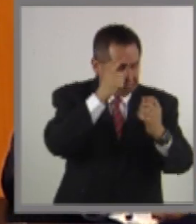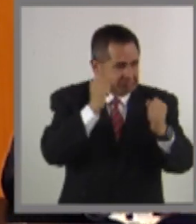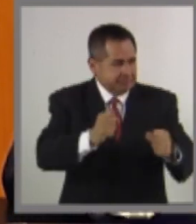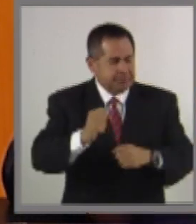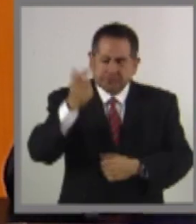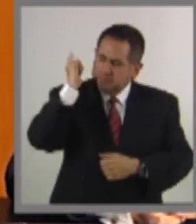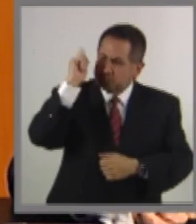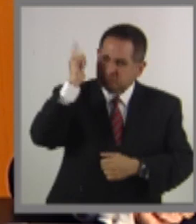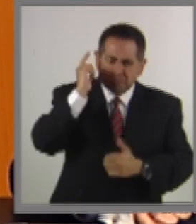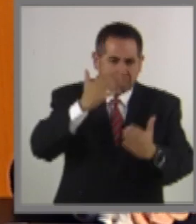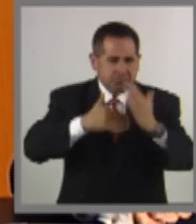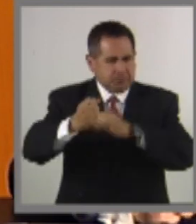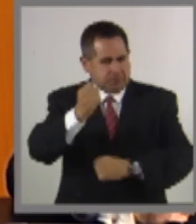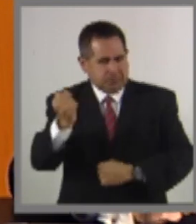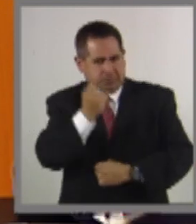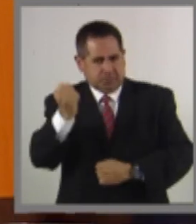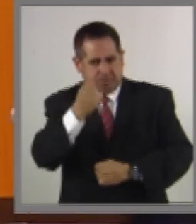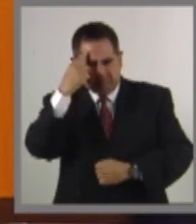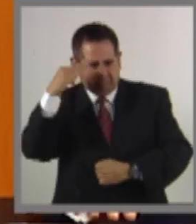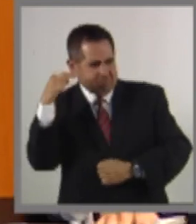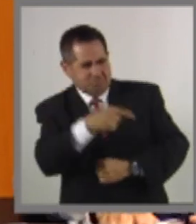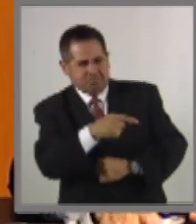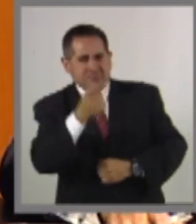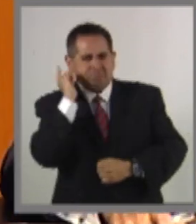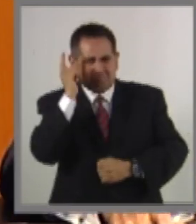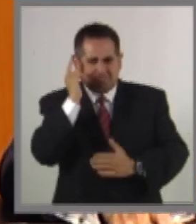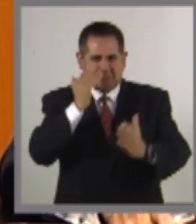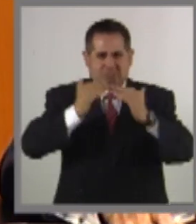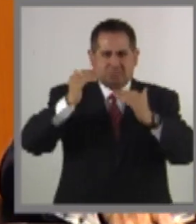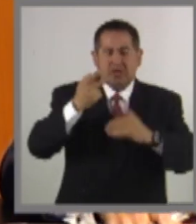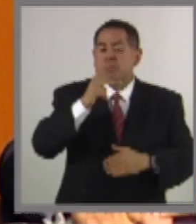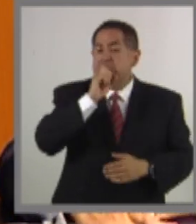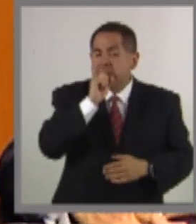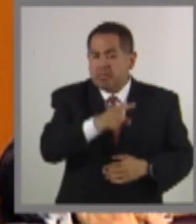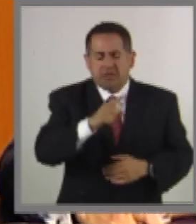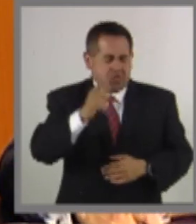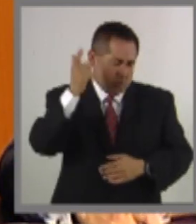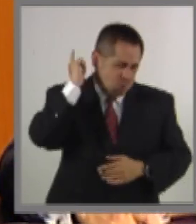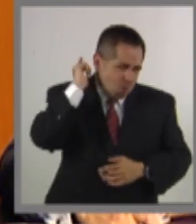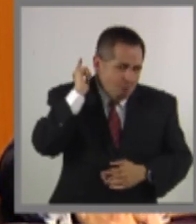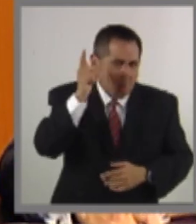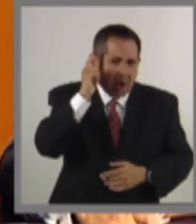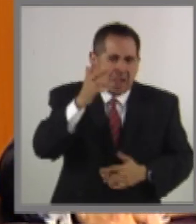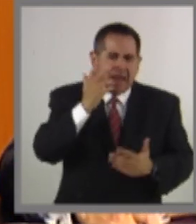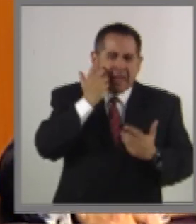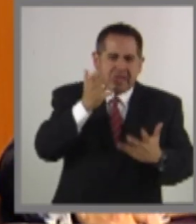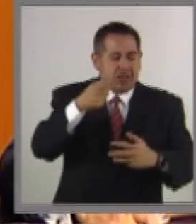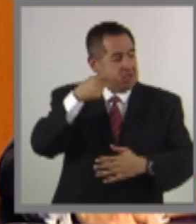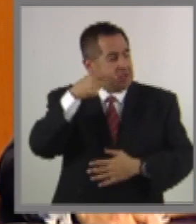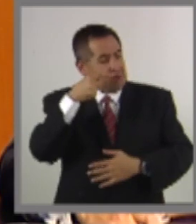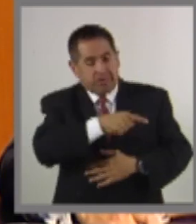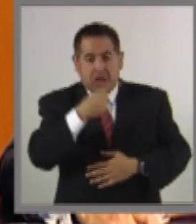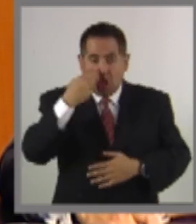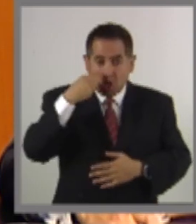deseo mucha suerte en esta ruta, Miguel, pero fundamentalmente te deseo que sigas